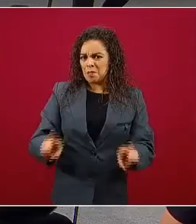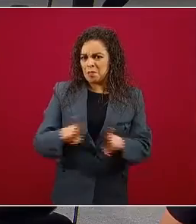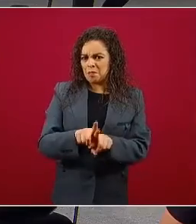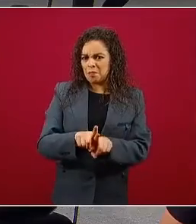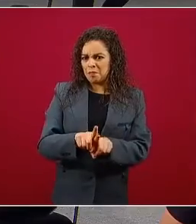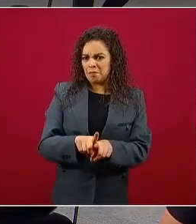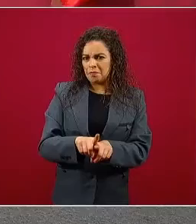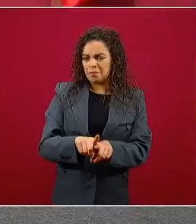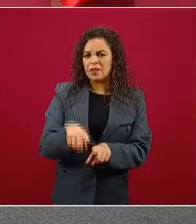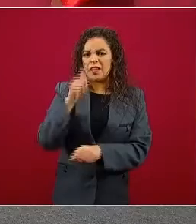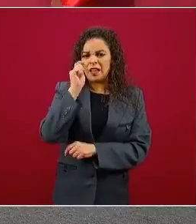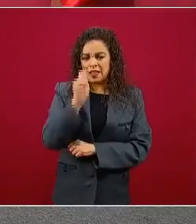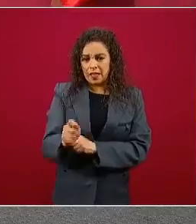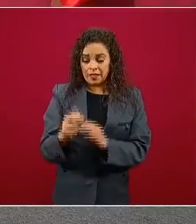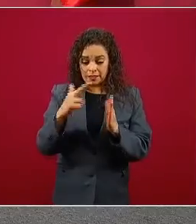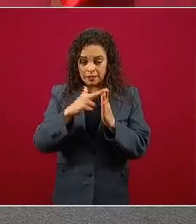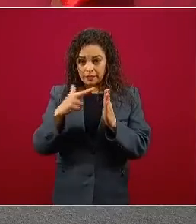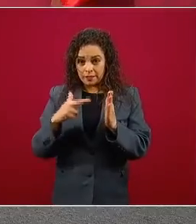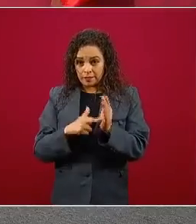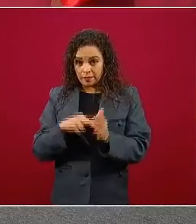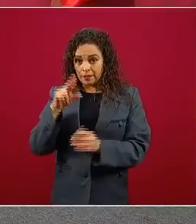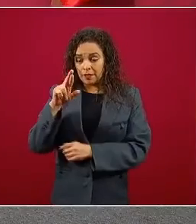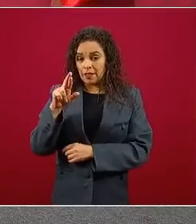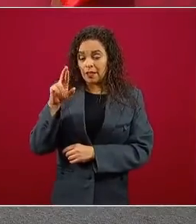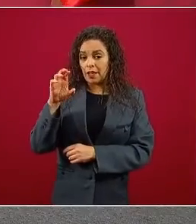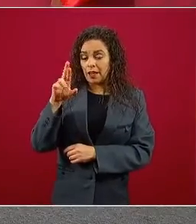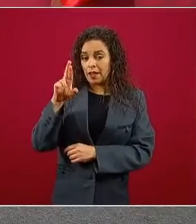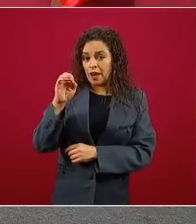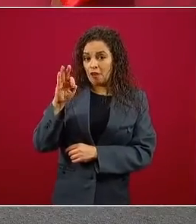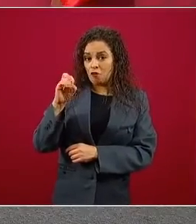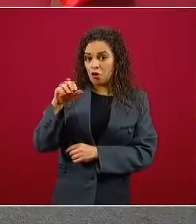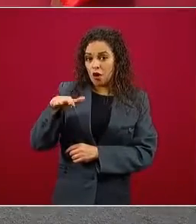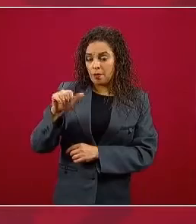reforma estructural? Fíjense, hasta